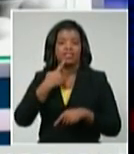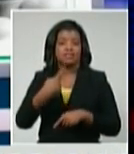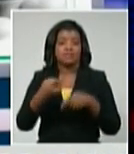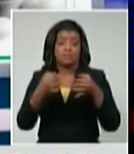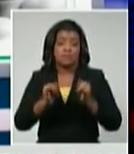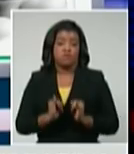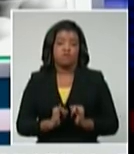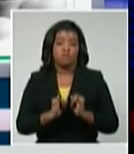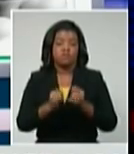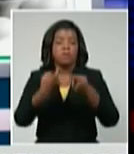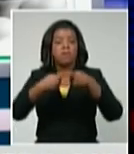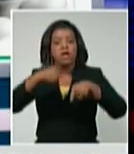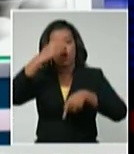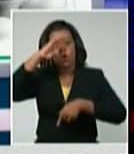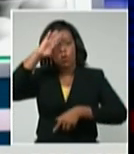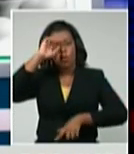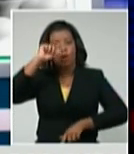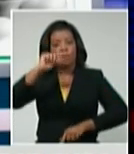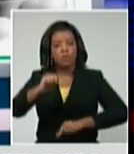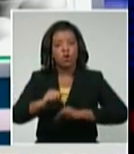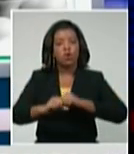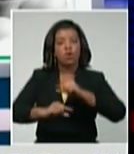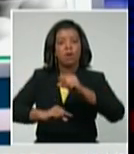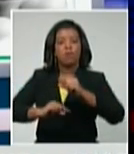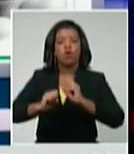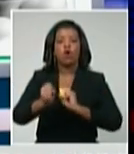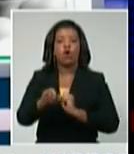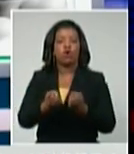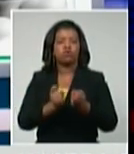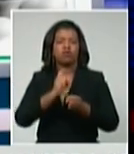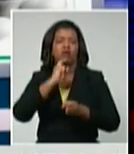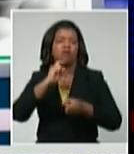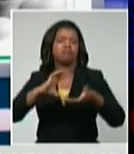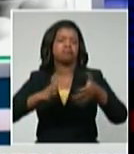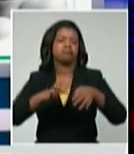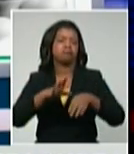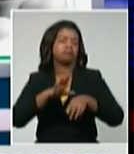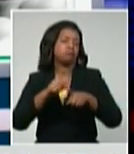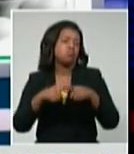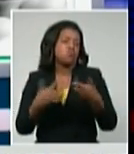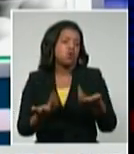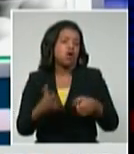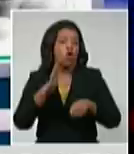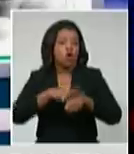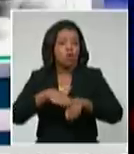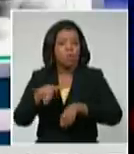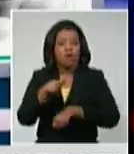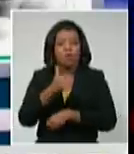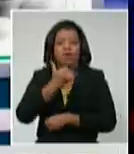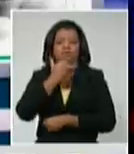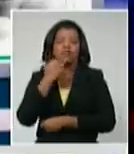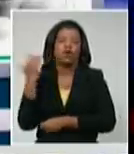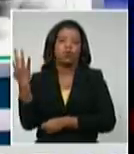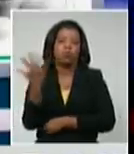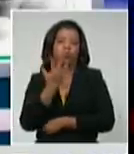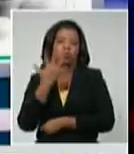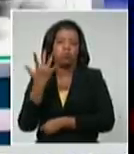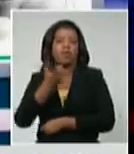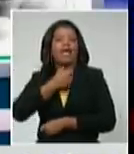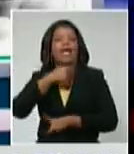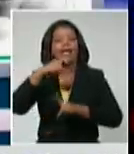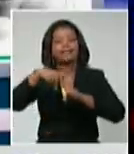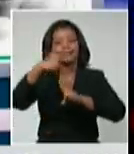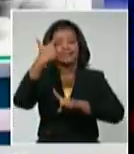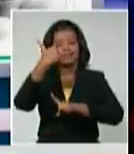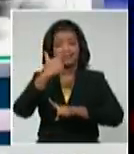pero Cuba marcha hacia el control, compleja por los embates que nos dejó también la tormenta tropical ETA a su paso